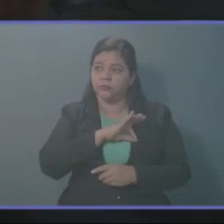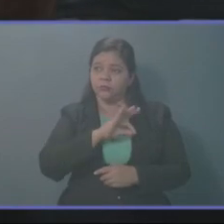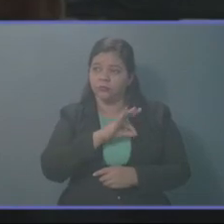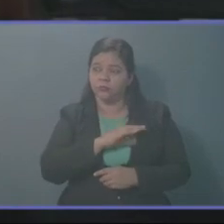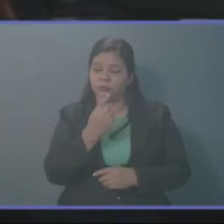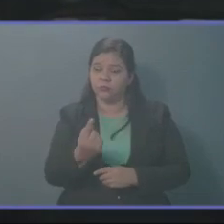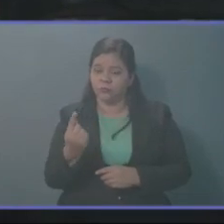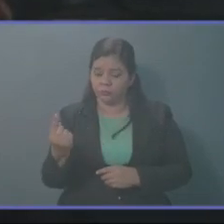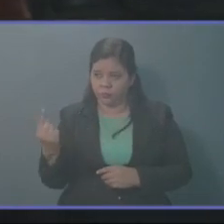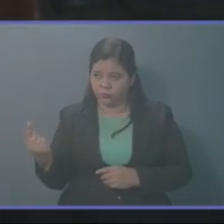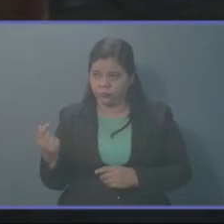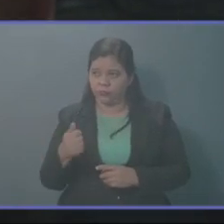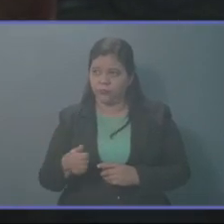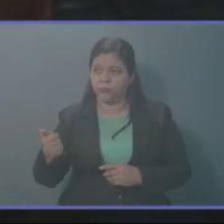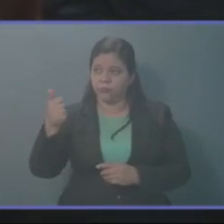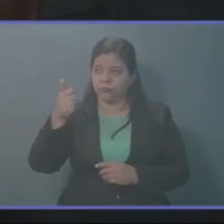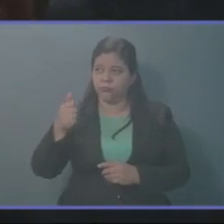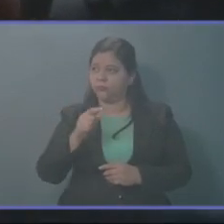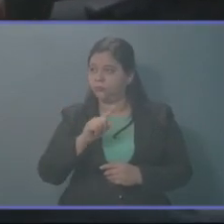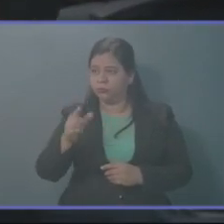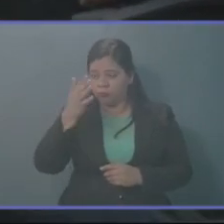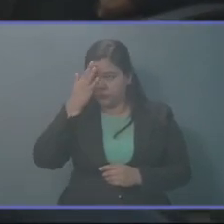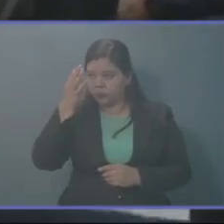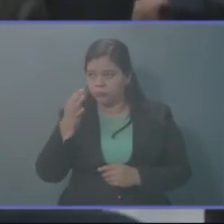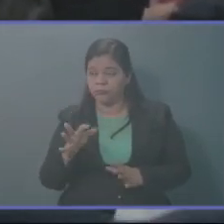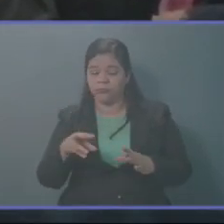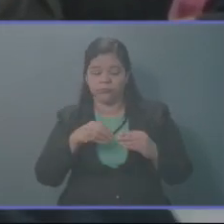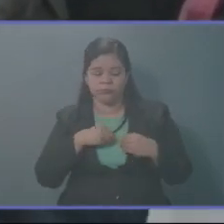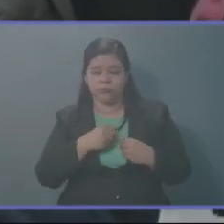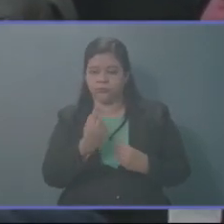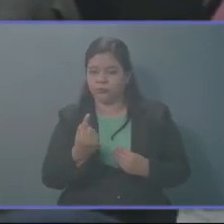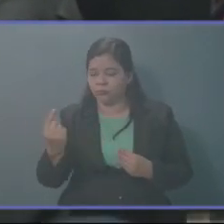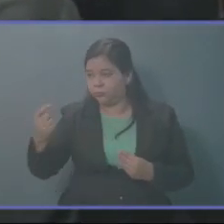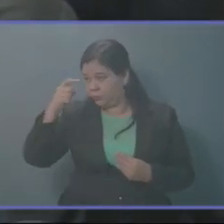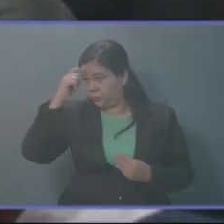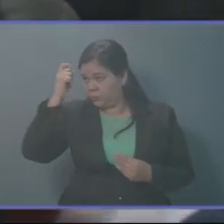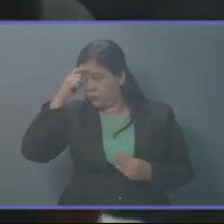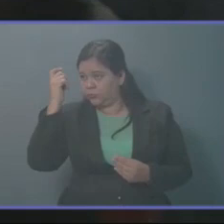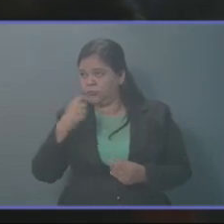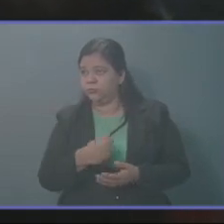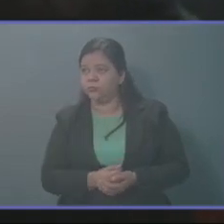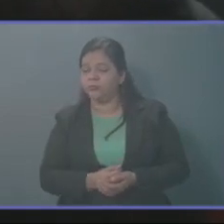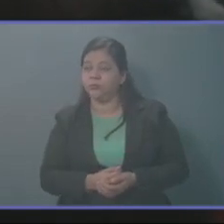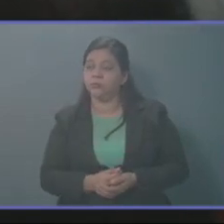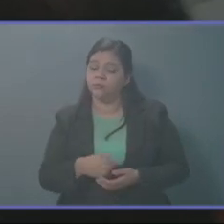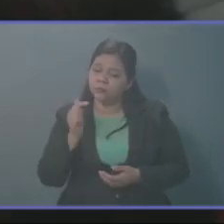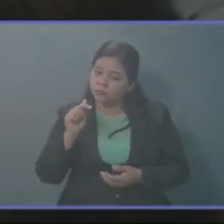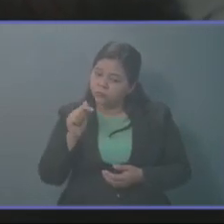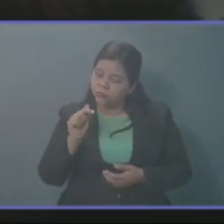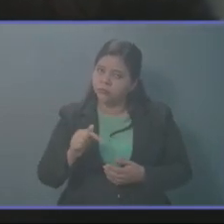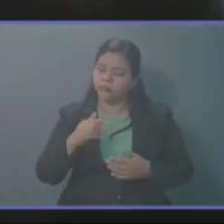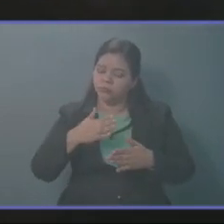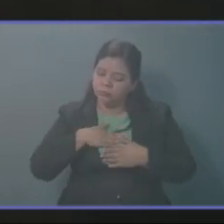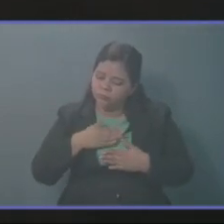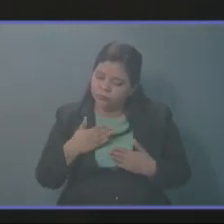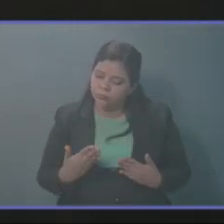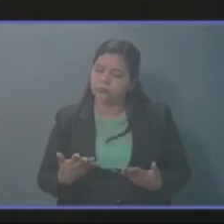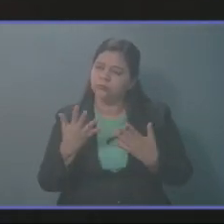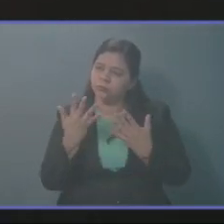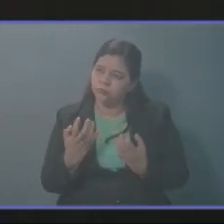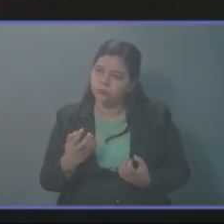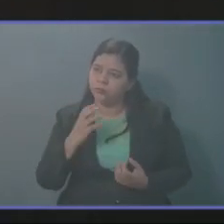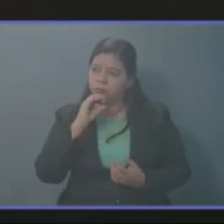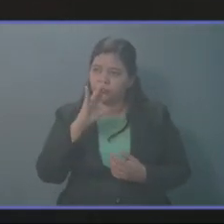los funcionarios, especificando para que no se crea que es por afectar a los trabajadores y trabajadoras. Esa voluntad de poder